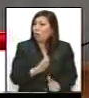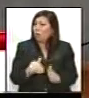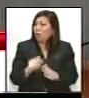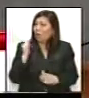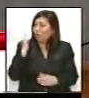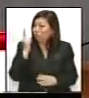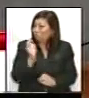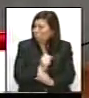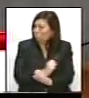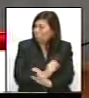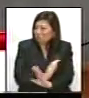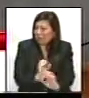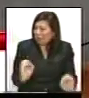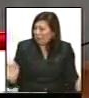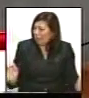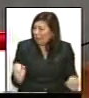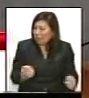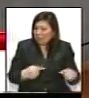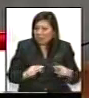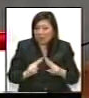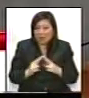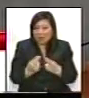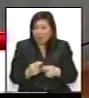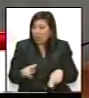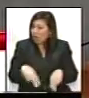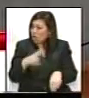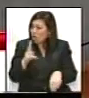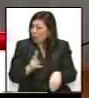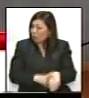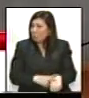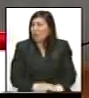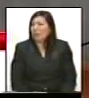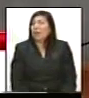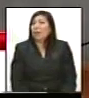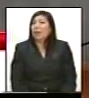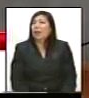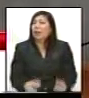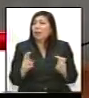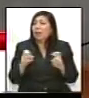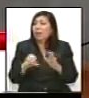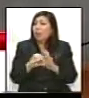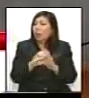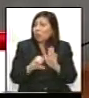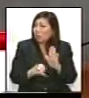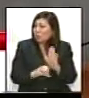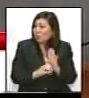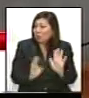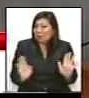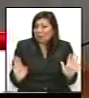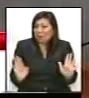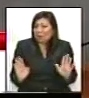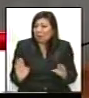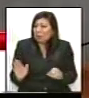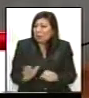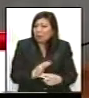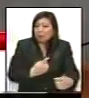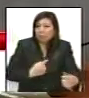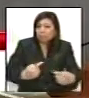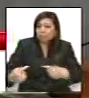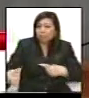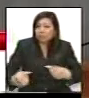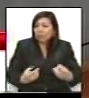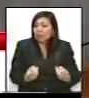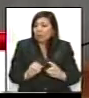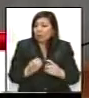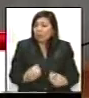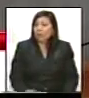mañanas no había ningún inconveniente y hemos venido obsesionando normalmente los que son miembros de los titulares de la comisión de constitución están yendo y viniendo como no